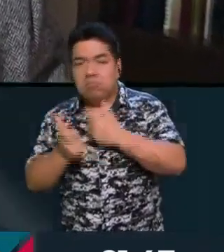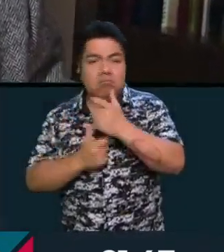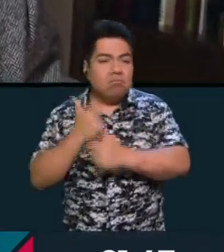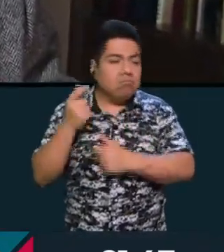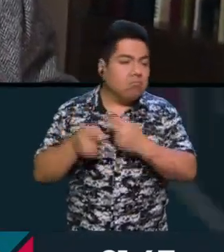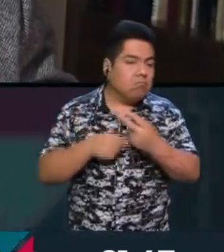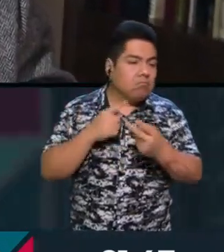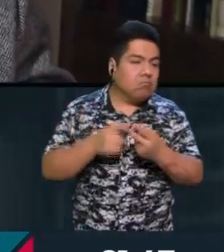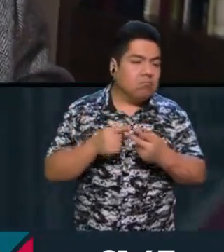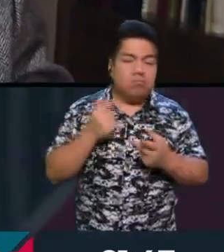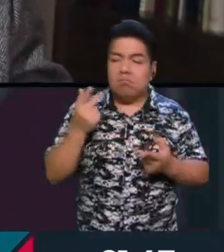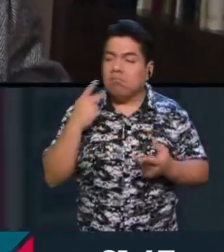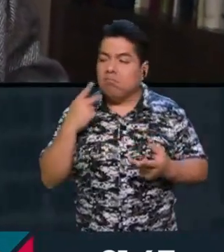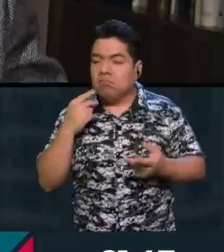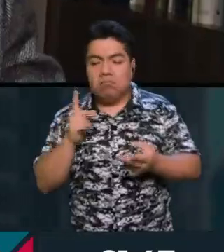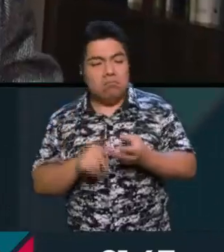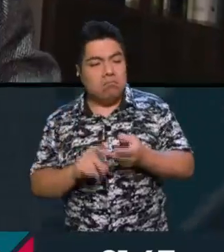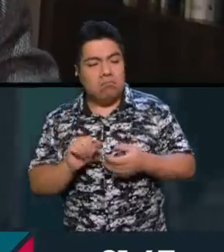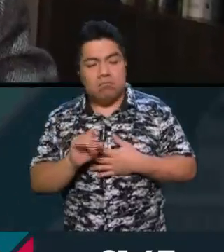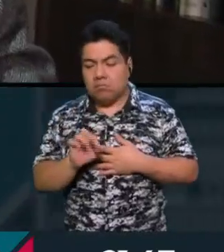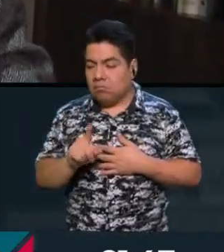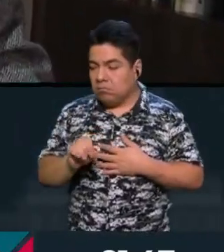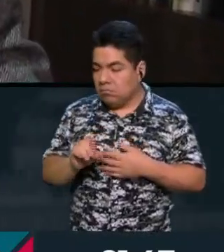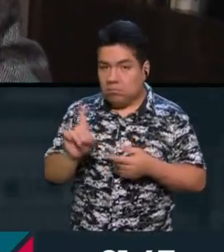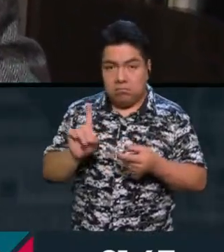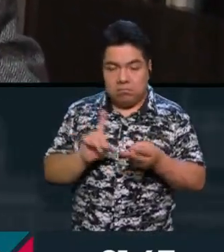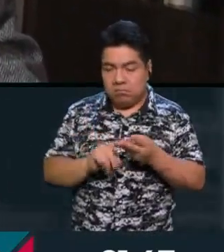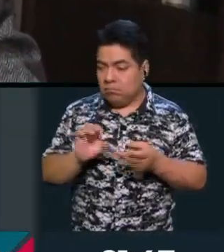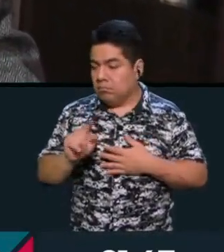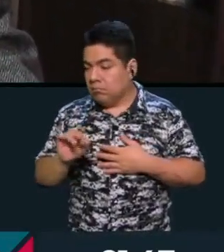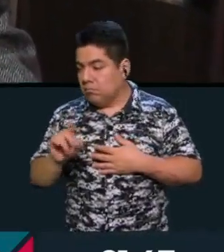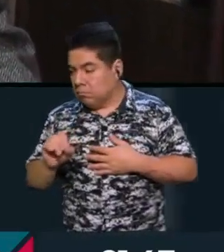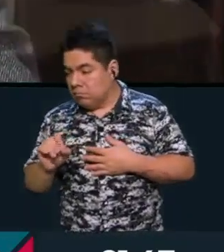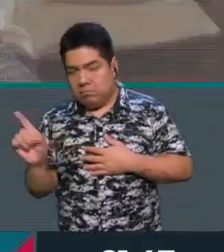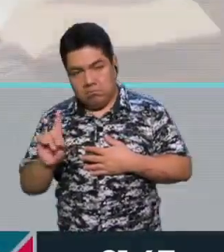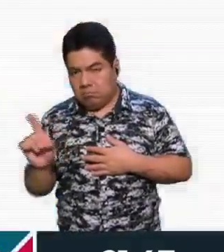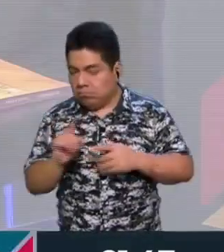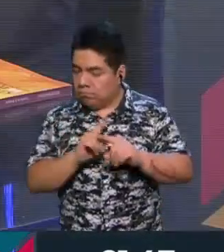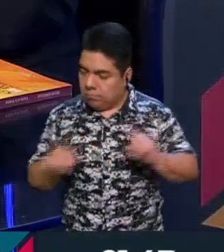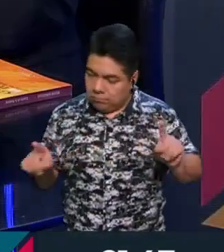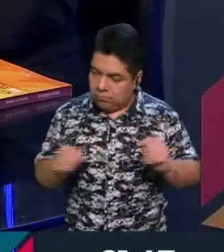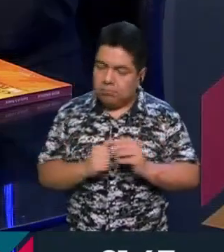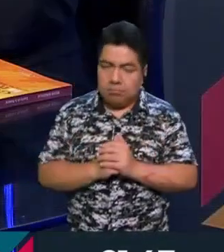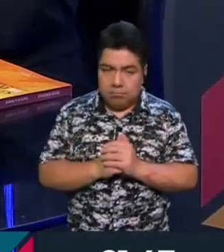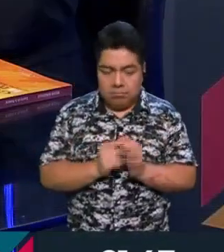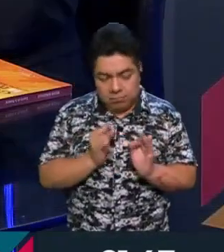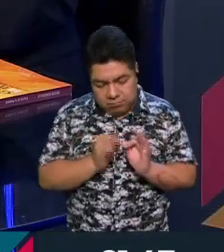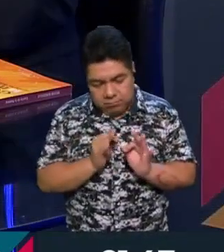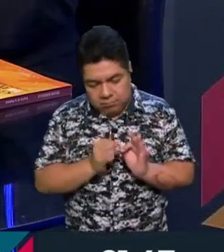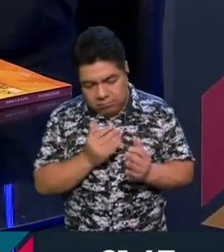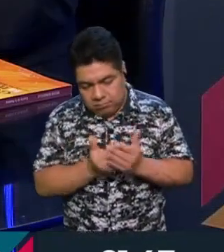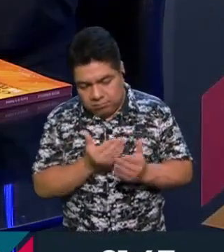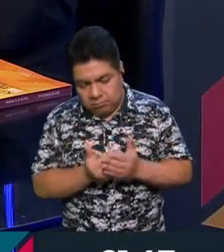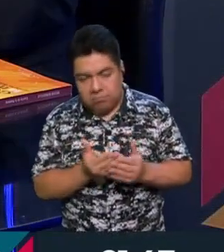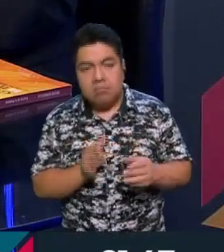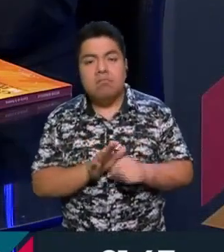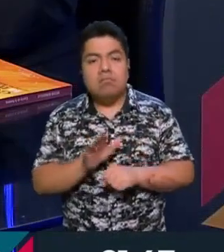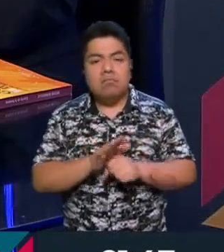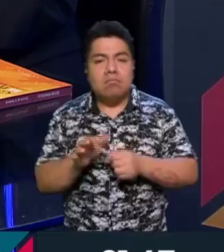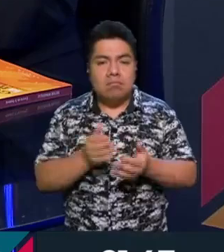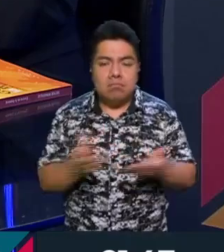social. No es el socialismo, no es el capitalismo, es algo diferente que tiene su fundamento en